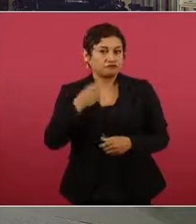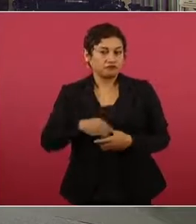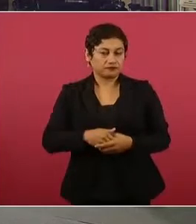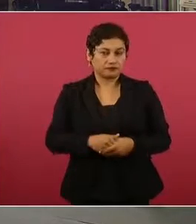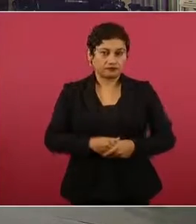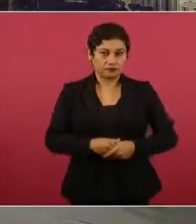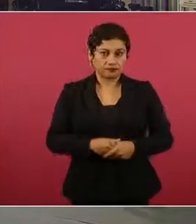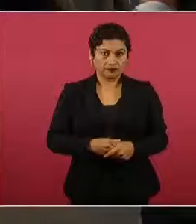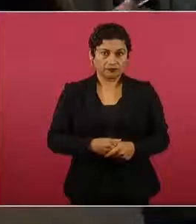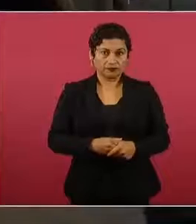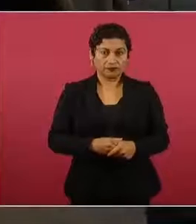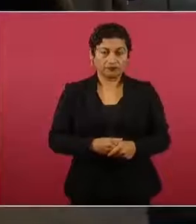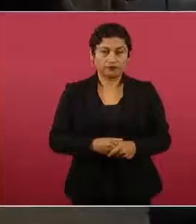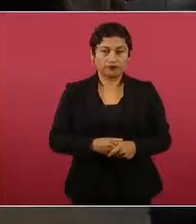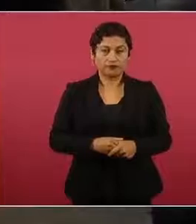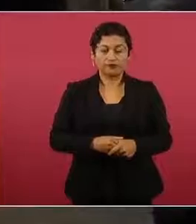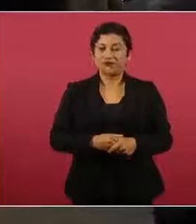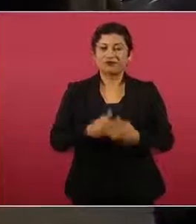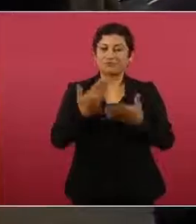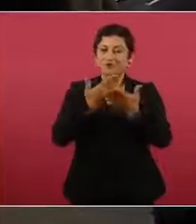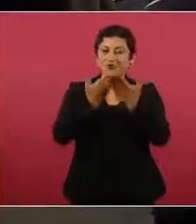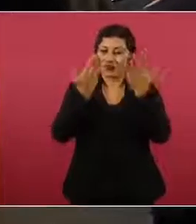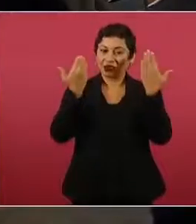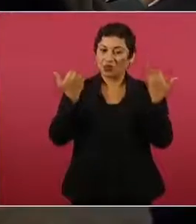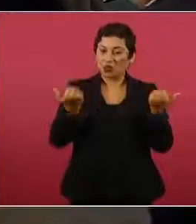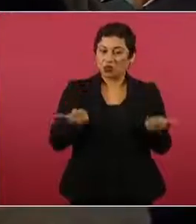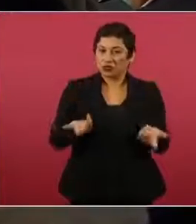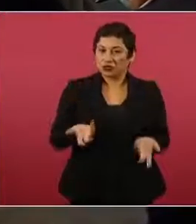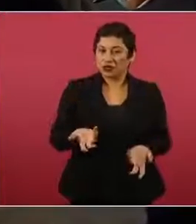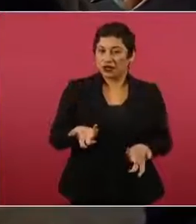electorales? No sé cómo esté